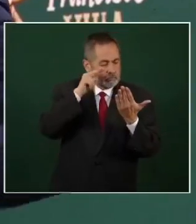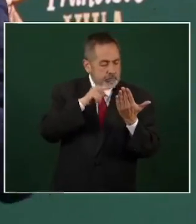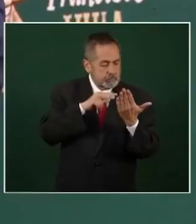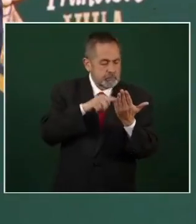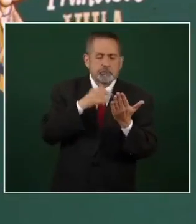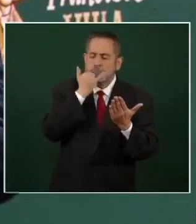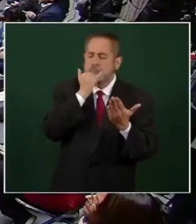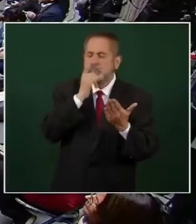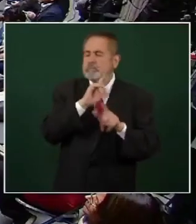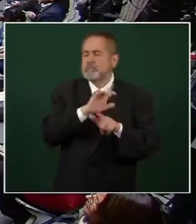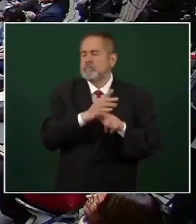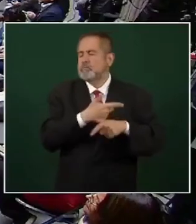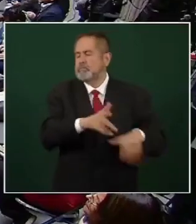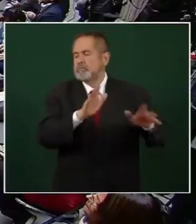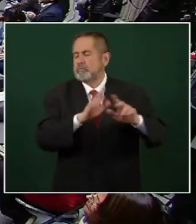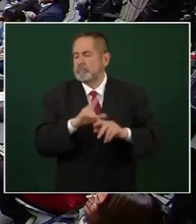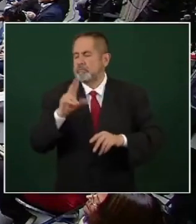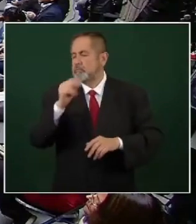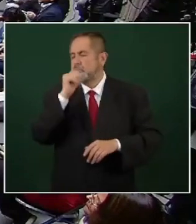Nos acaba de pasar